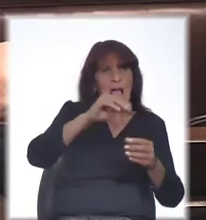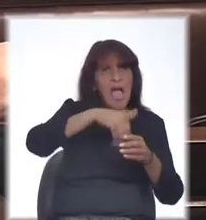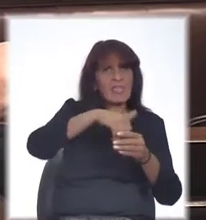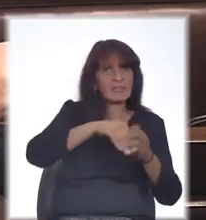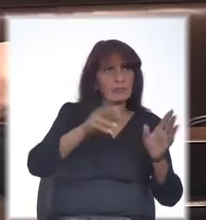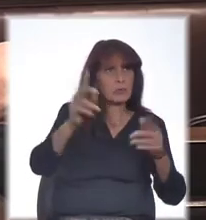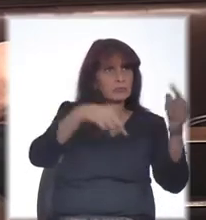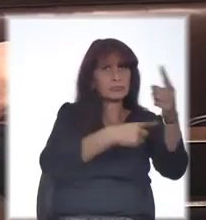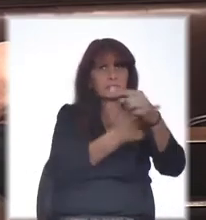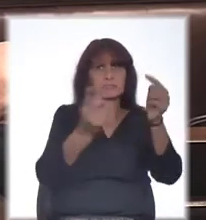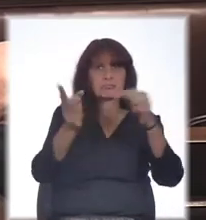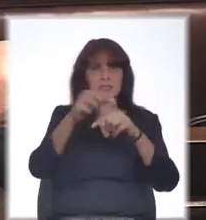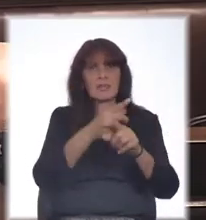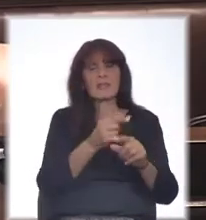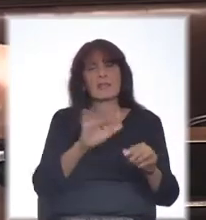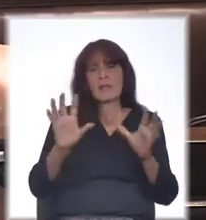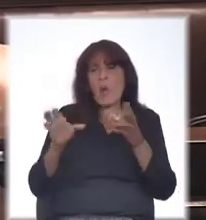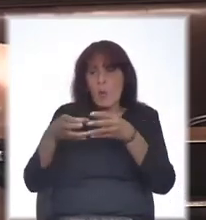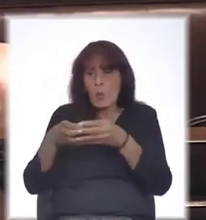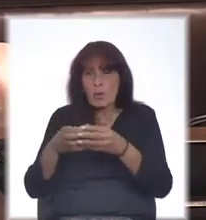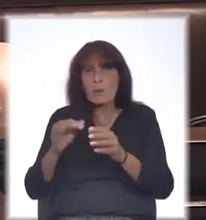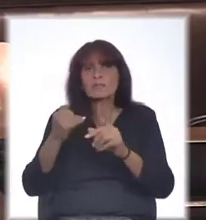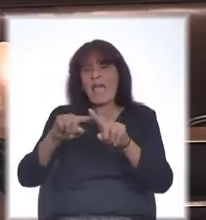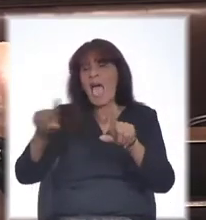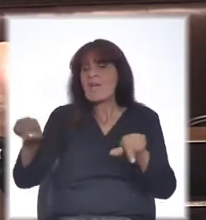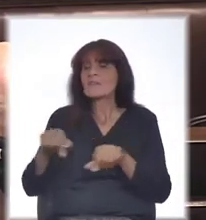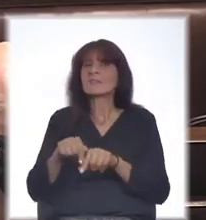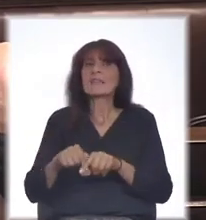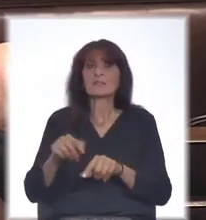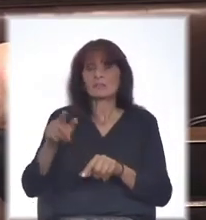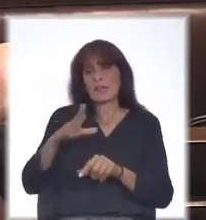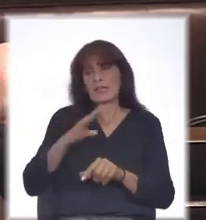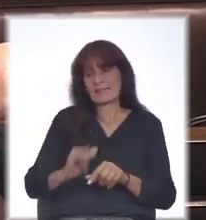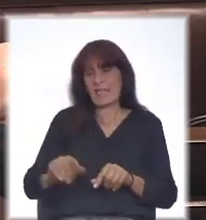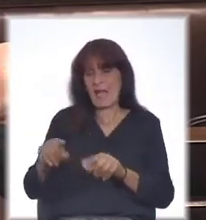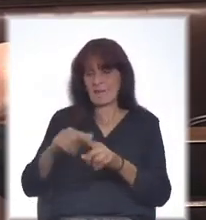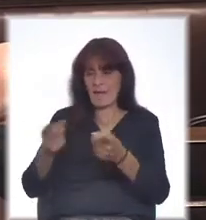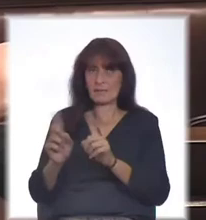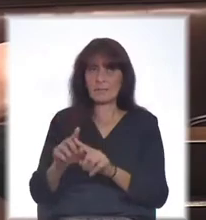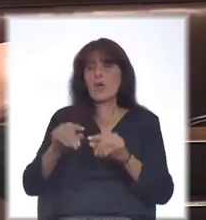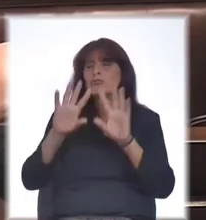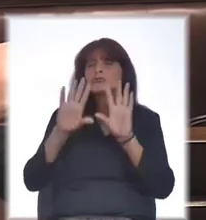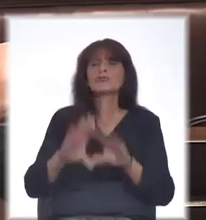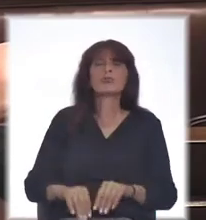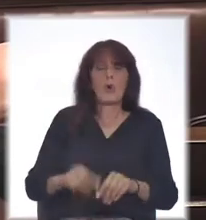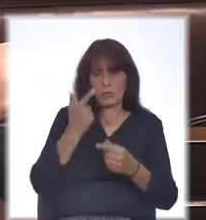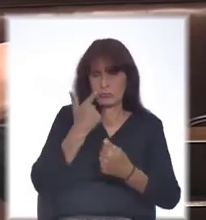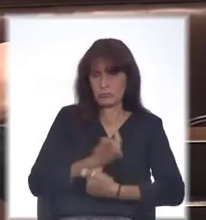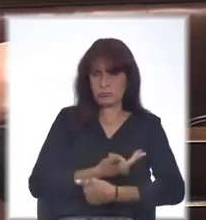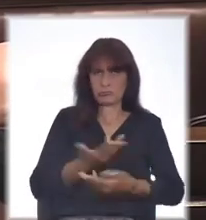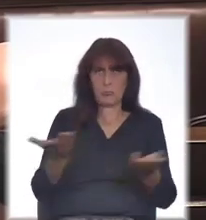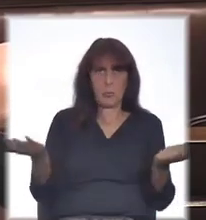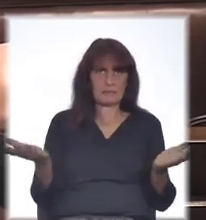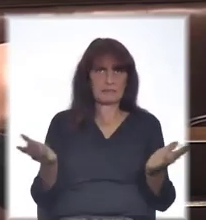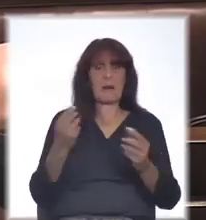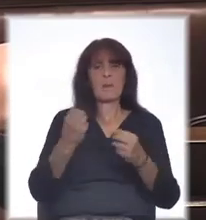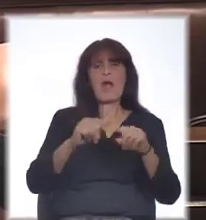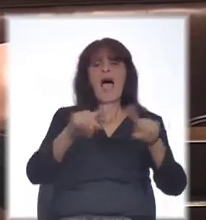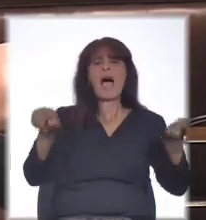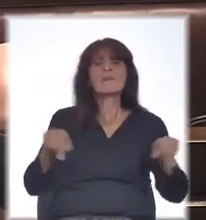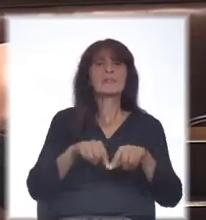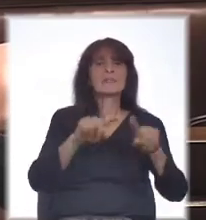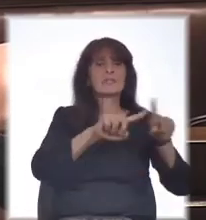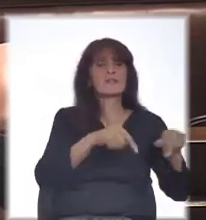monjas se movilizaban por el recinto y se agrupaban en la habitación contigua de la que ella estaba. Todo era muy visible, porque en ambas habitaciones